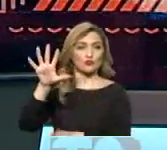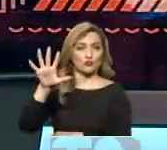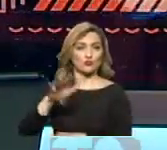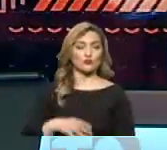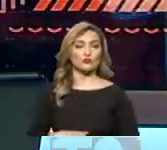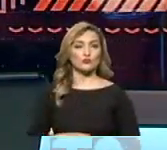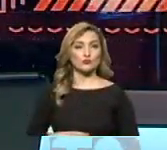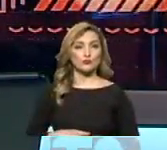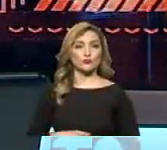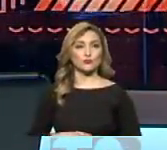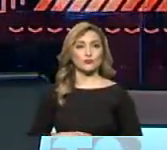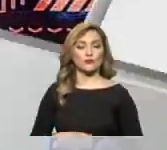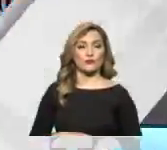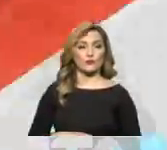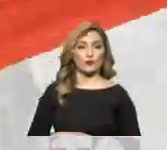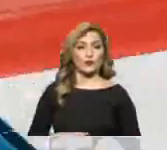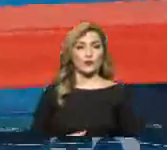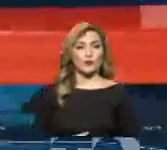Fausto, te escuchamos.